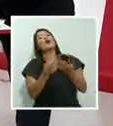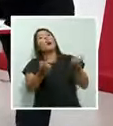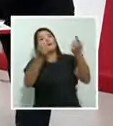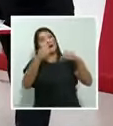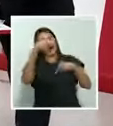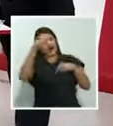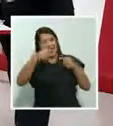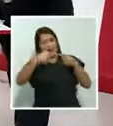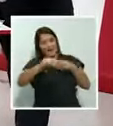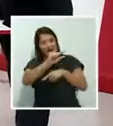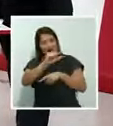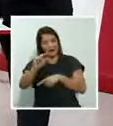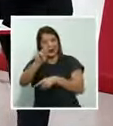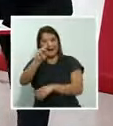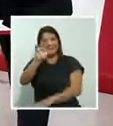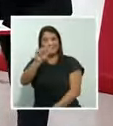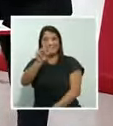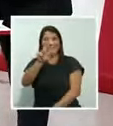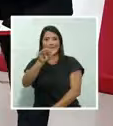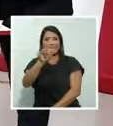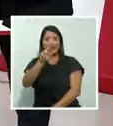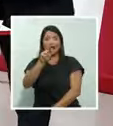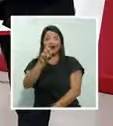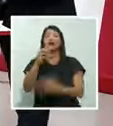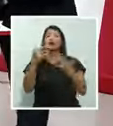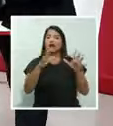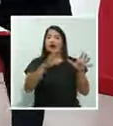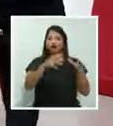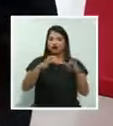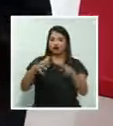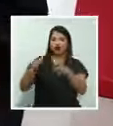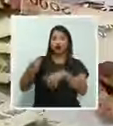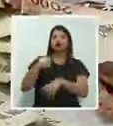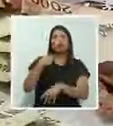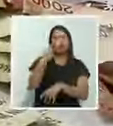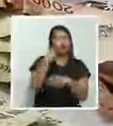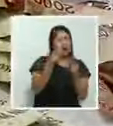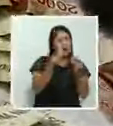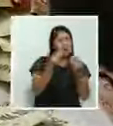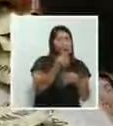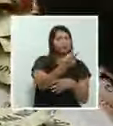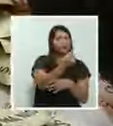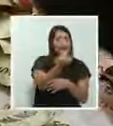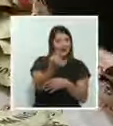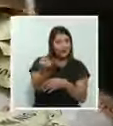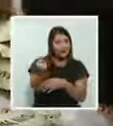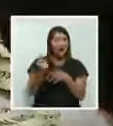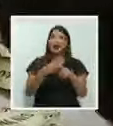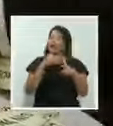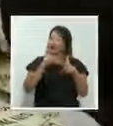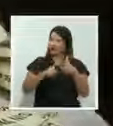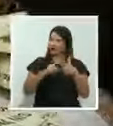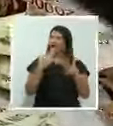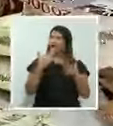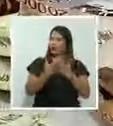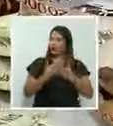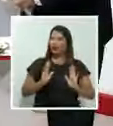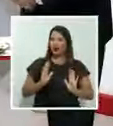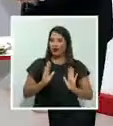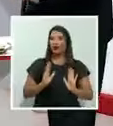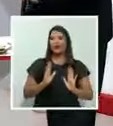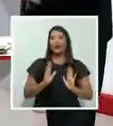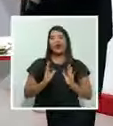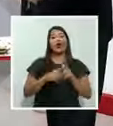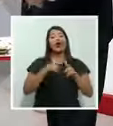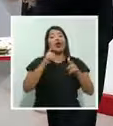aquí, ya estamos separando. Meli, ahí está. Yo veo bastantes billetitos. Ajá. Así que esto va a estar bueno. Mientras esto Meli